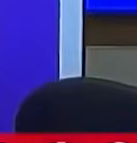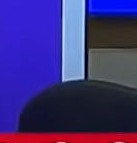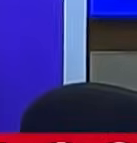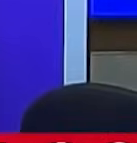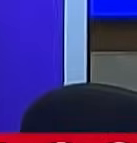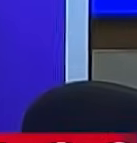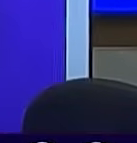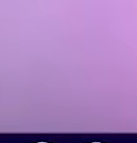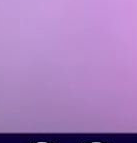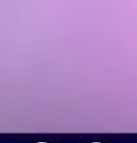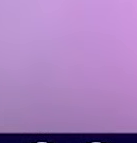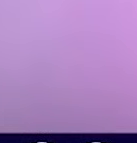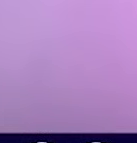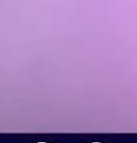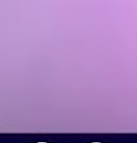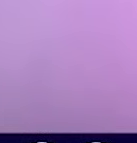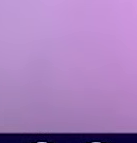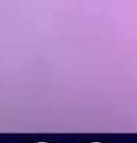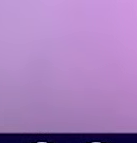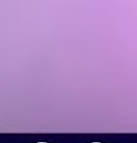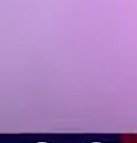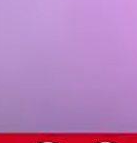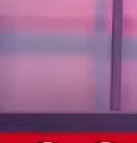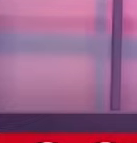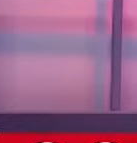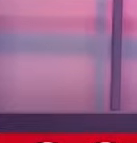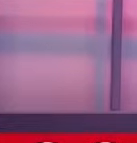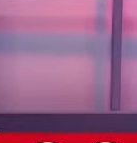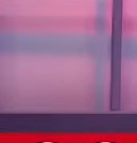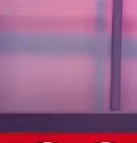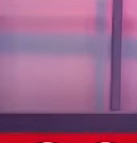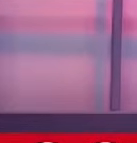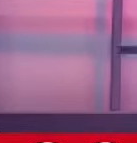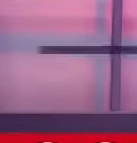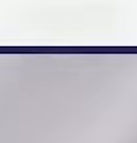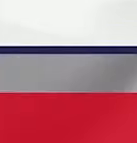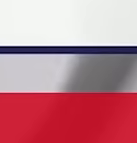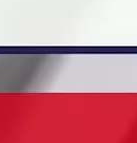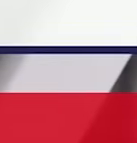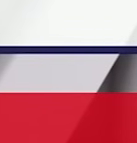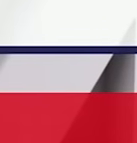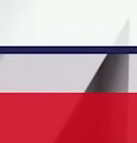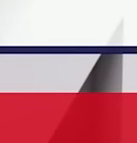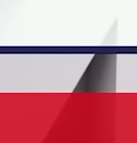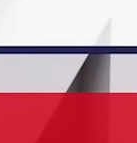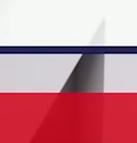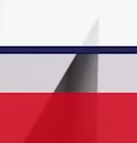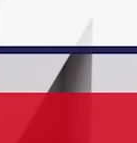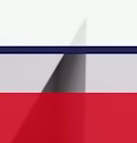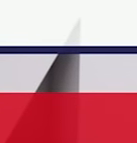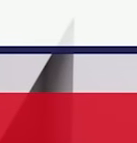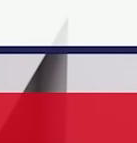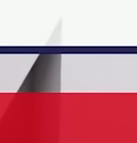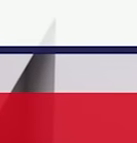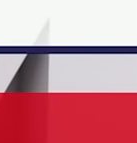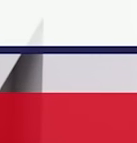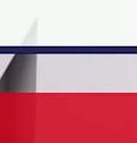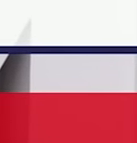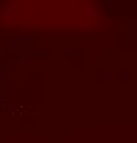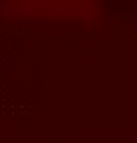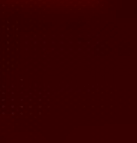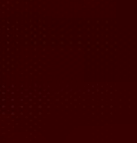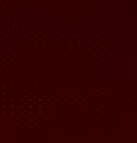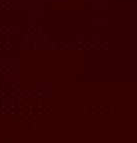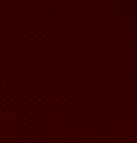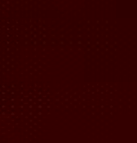ediciones. 7 de la mañana, 12 y 30 del mediodía y a las 19 horas. También a través de nuestras plataformas en redes